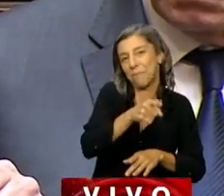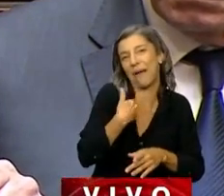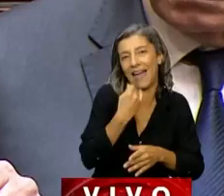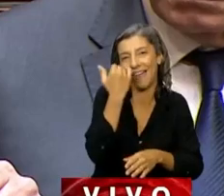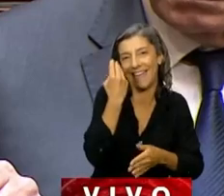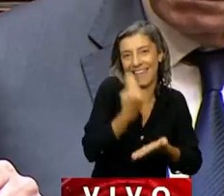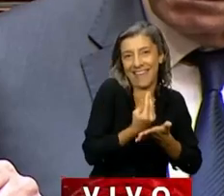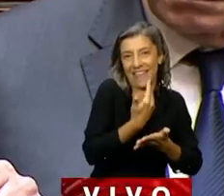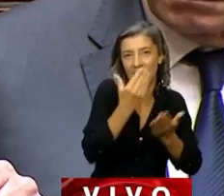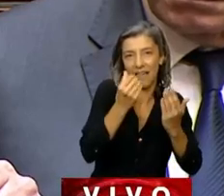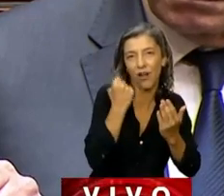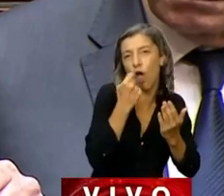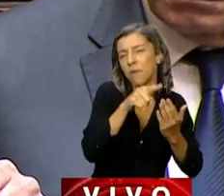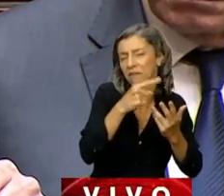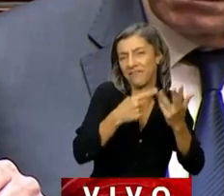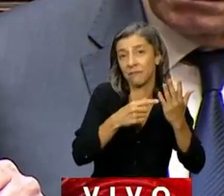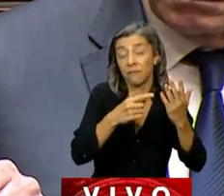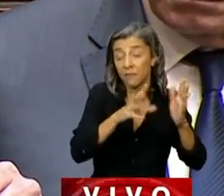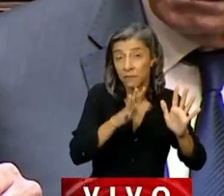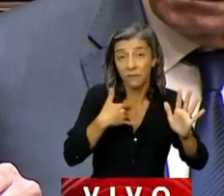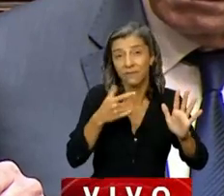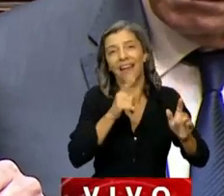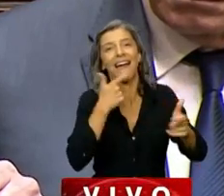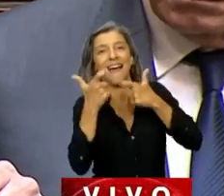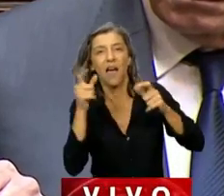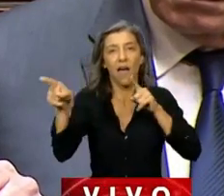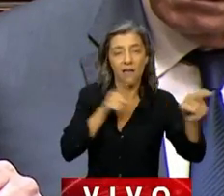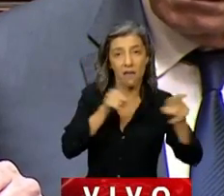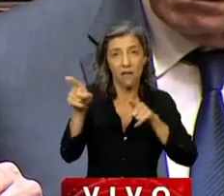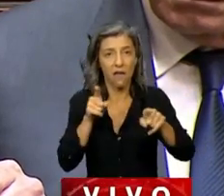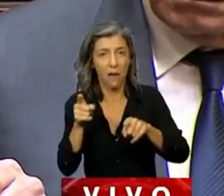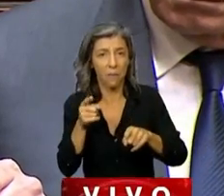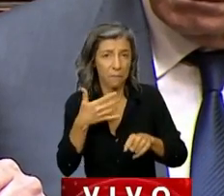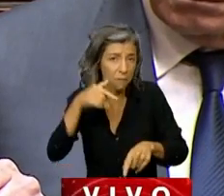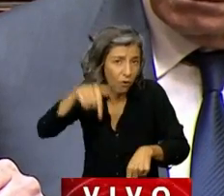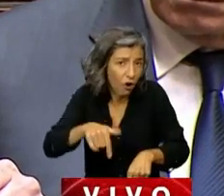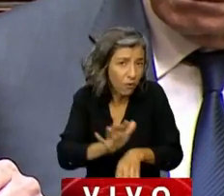terminar con las LELIQs para subirla a los jubilados y hoy tenemos más pobreza que nunca y multiplicamos las LELIQs por 5.